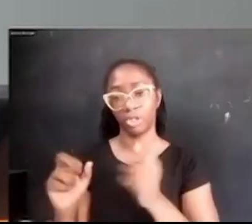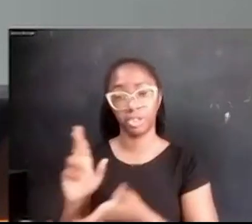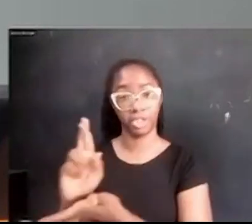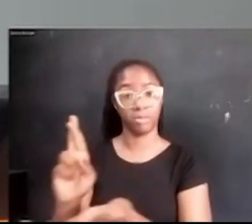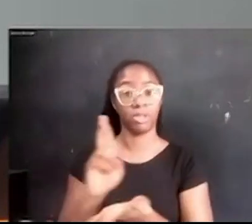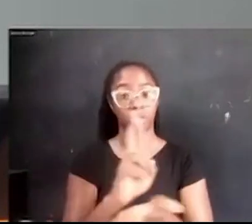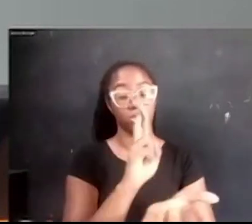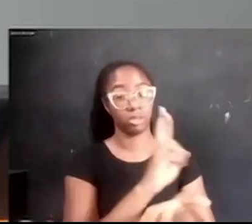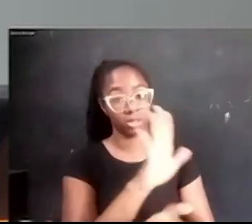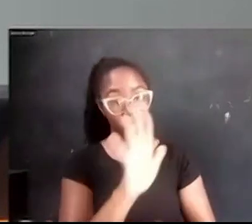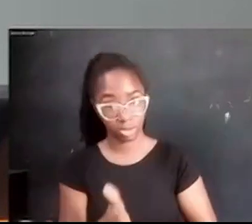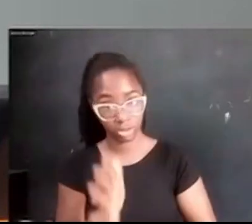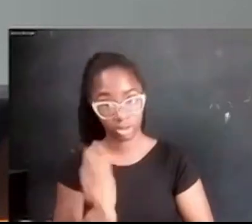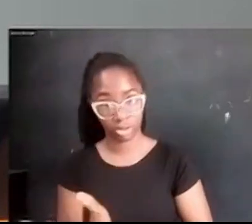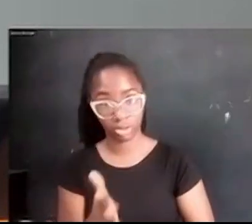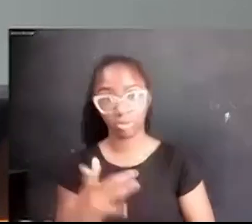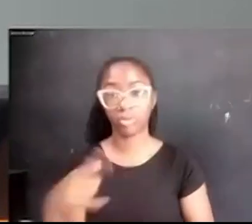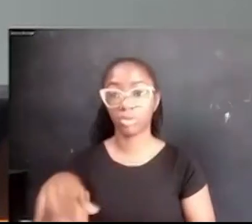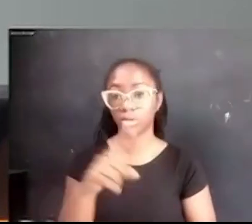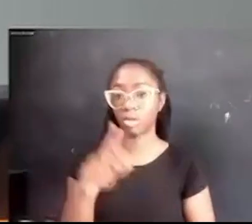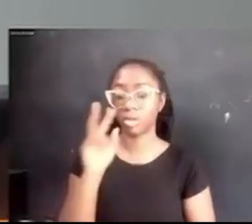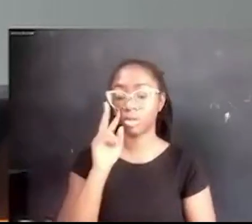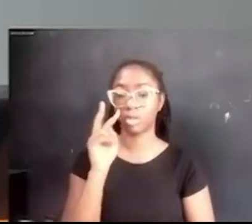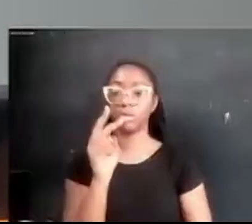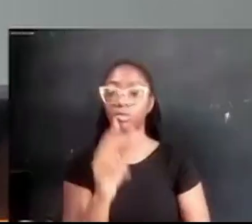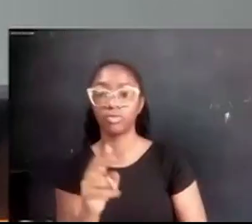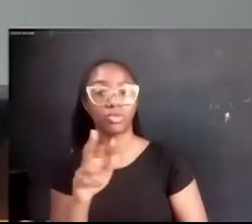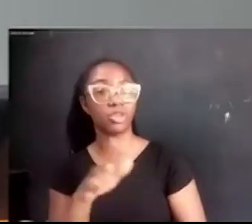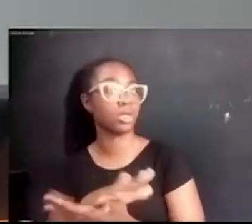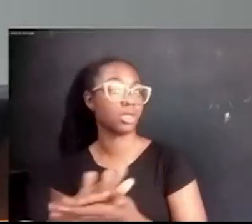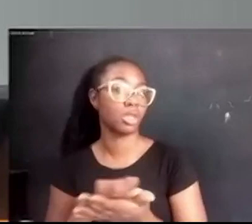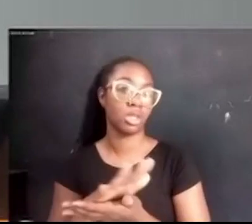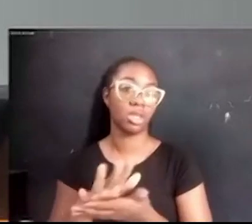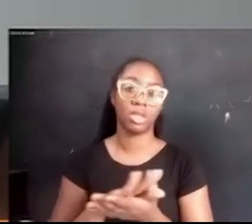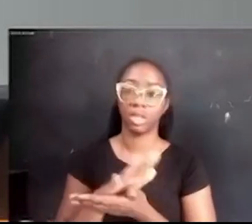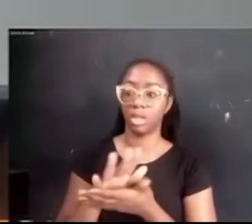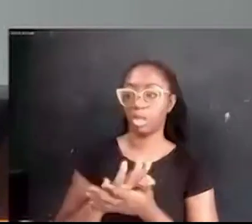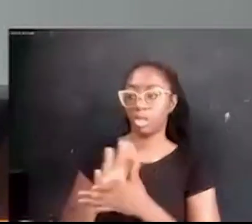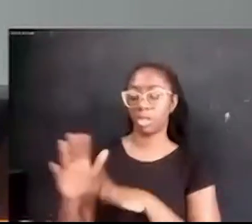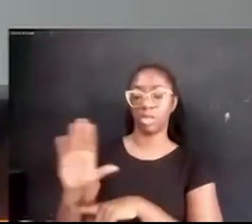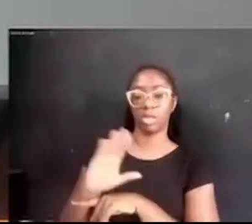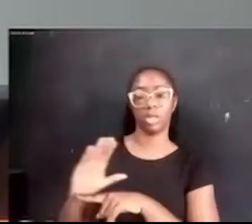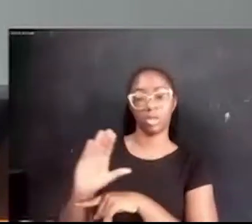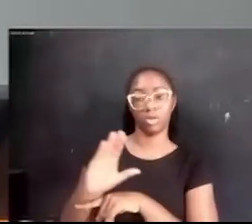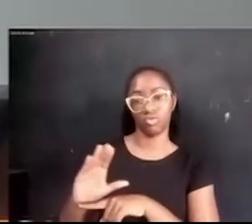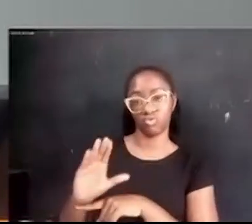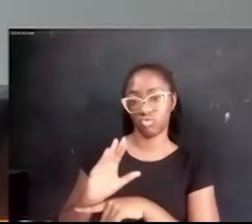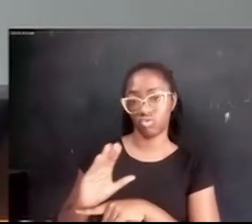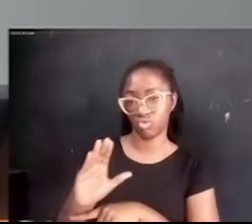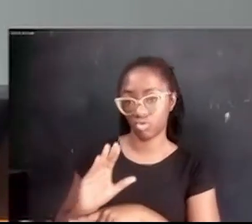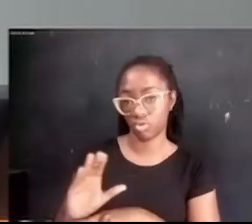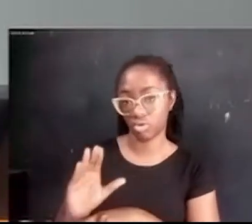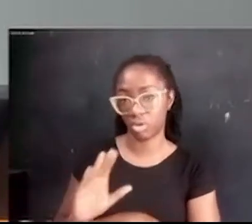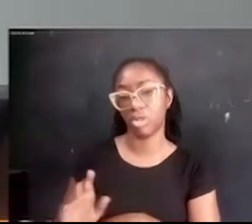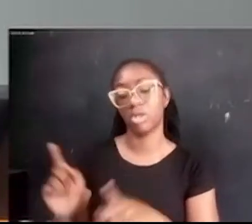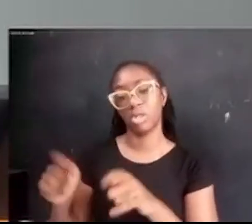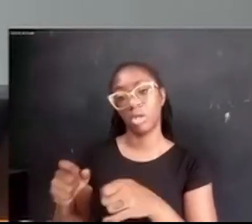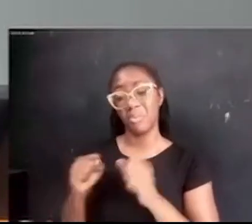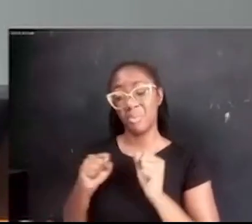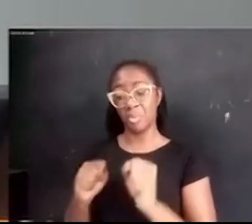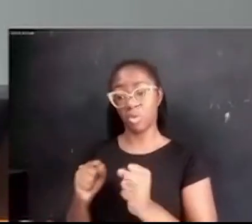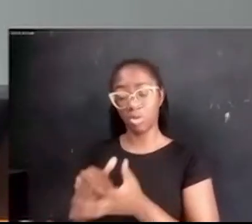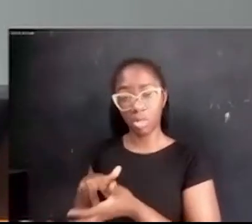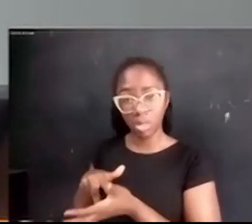Y añade Sieyès, ningún aspecto de la Constitución es la creación del poder constituido, sino del